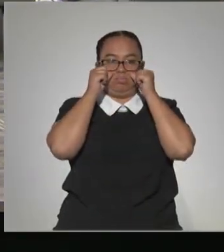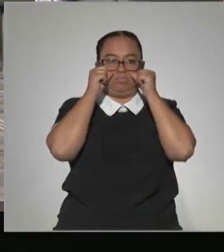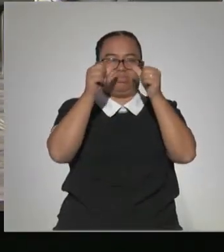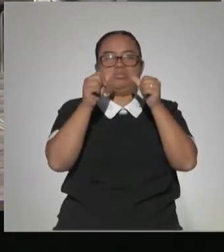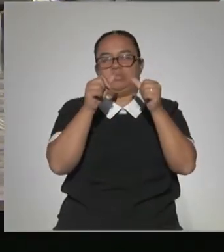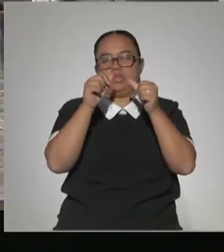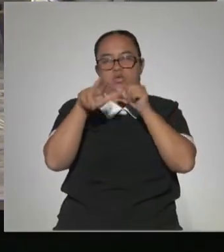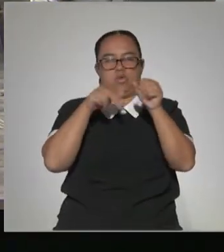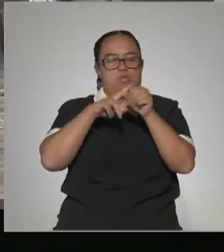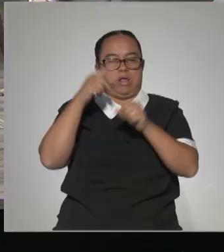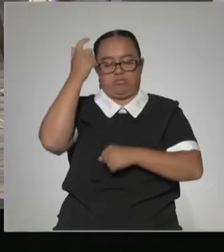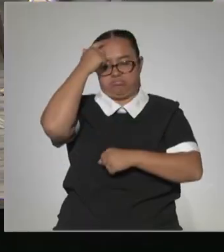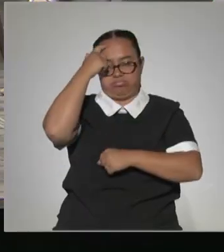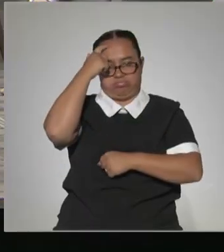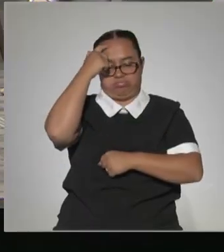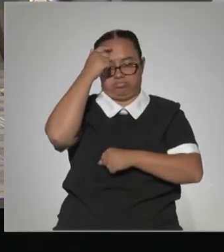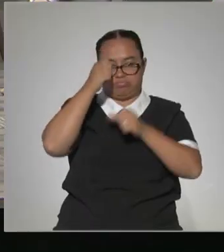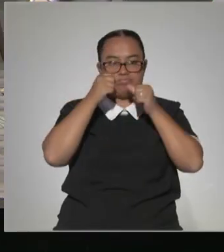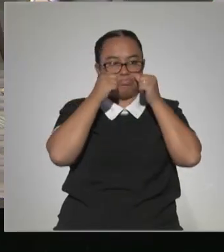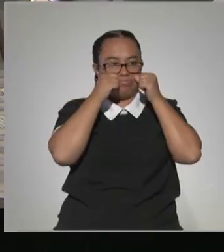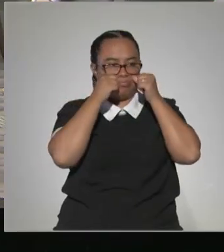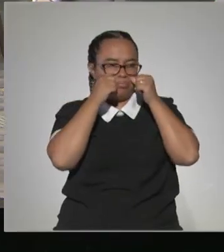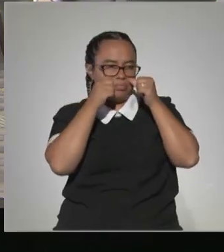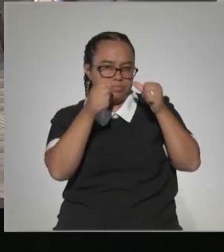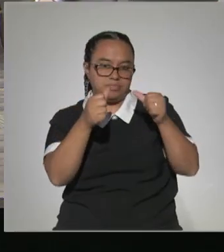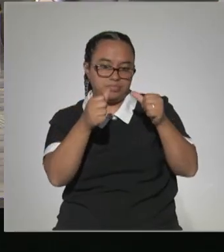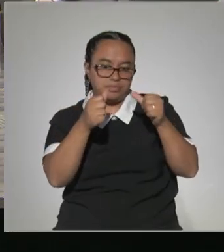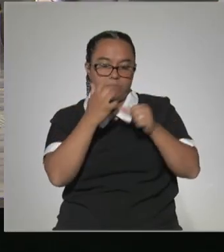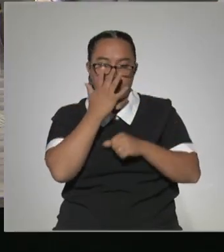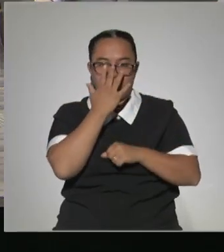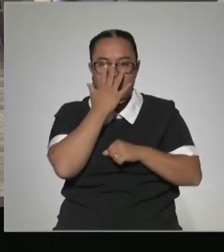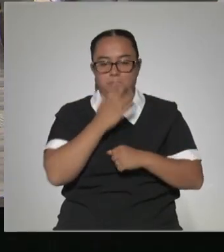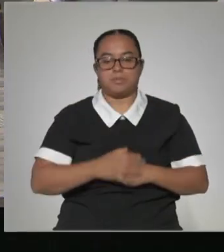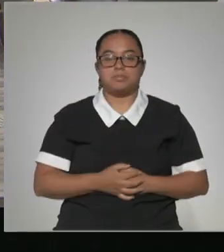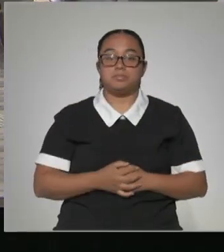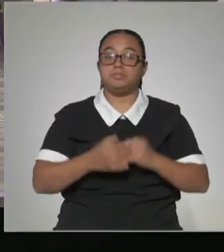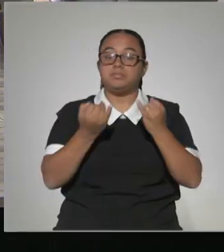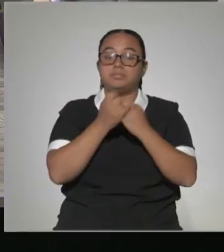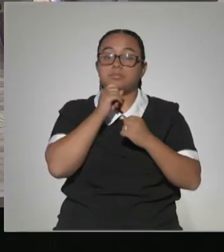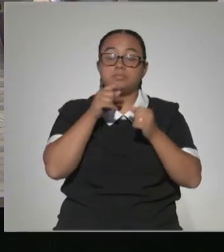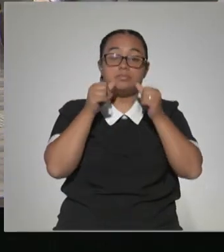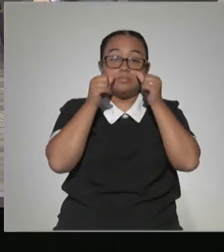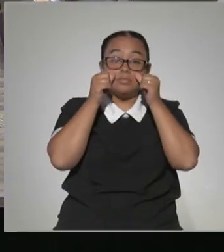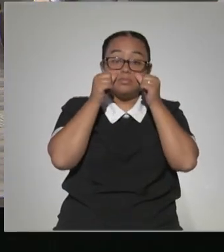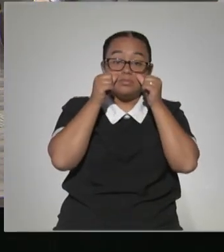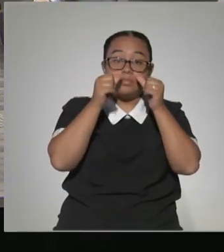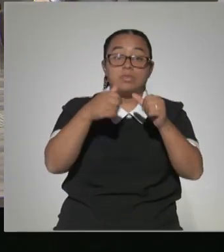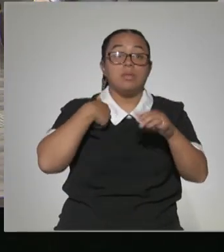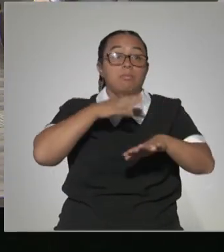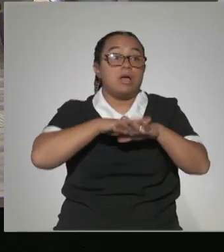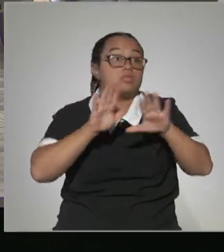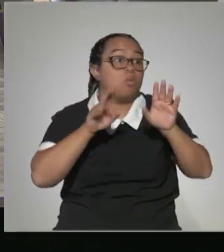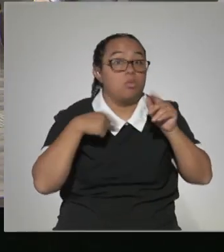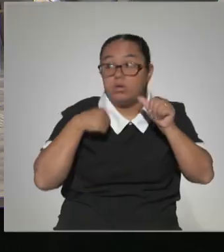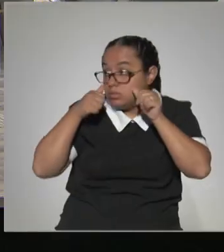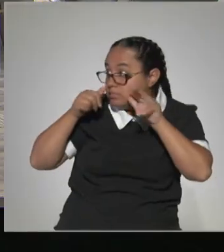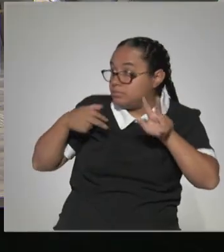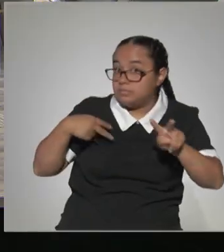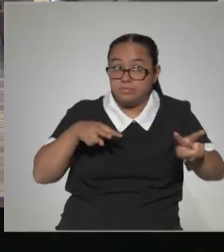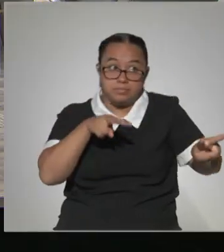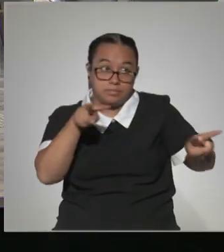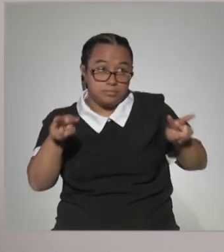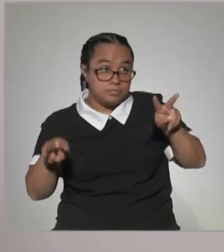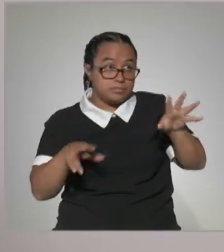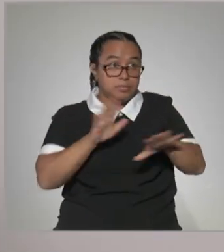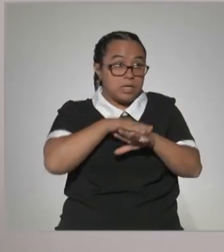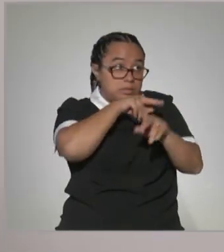psicológica. Estamos hablando de una alerta que no pase a ser hipervigilancia. ¿Y cómo influye en